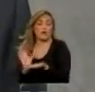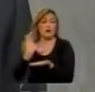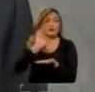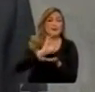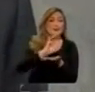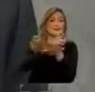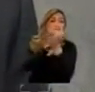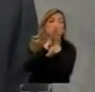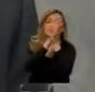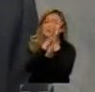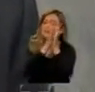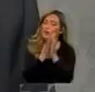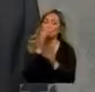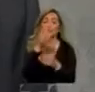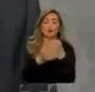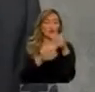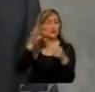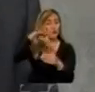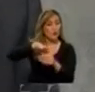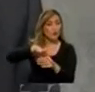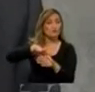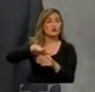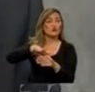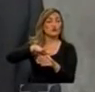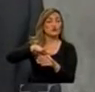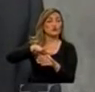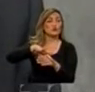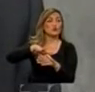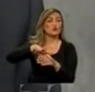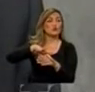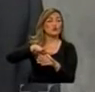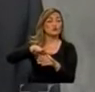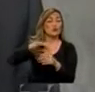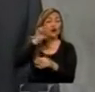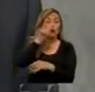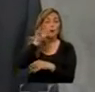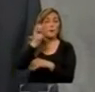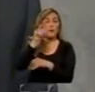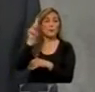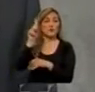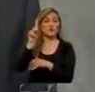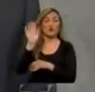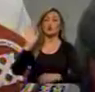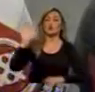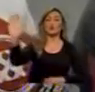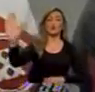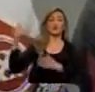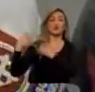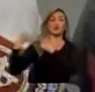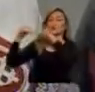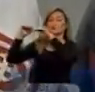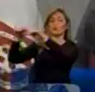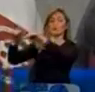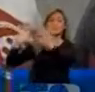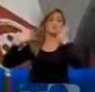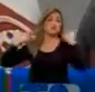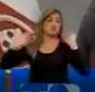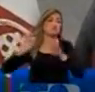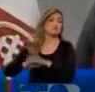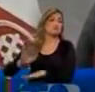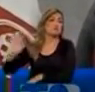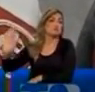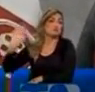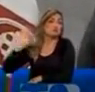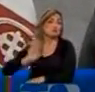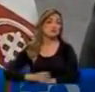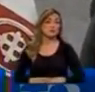económicos para llevar el proceso electoral venidero, será responsabilidad de Finanzas. En el transcurso de los días de